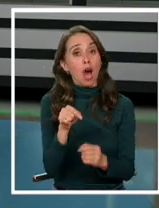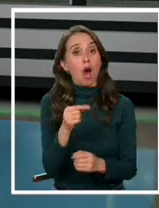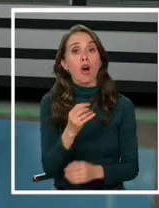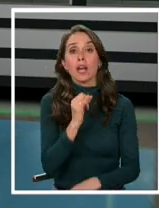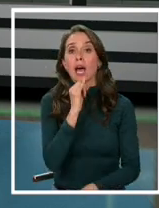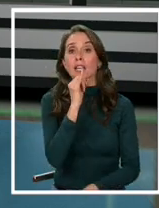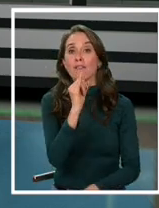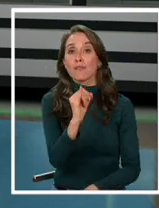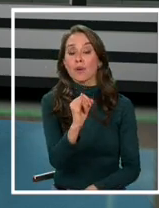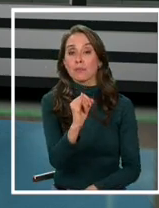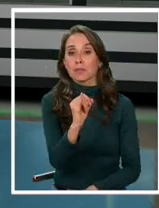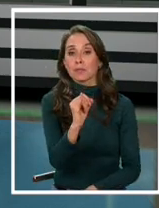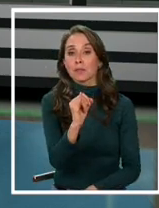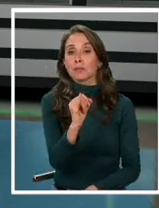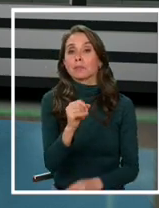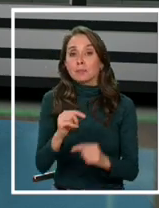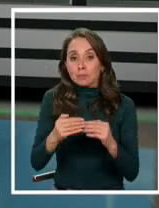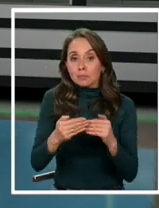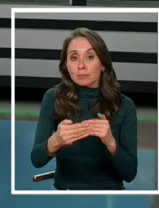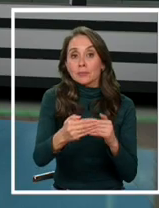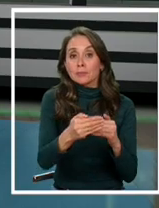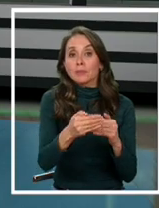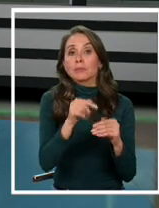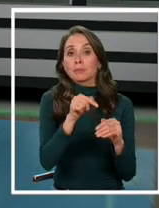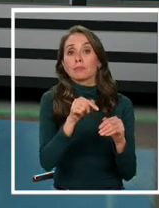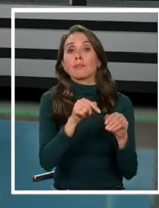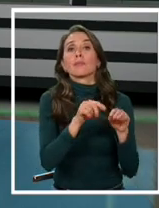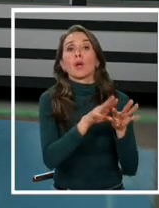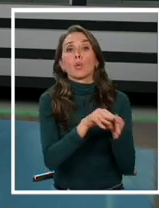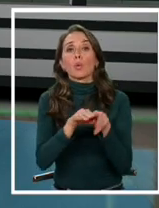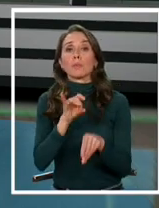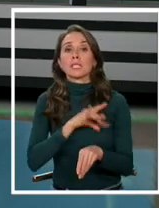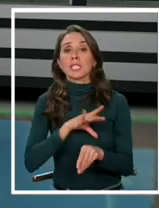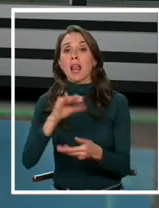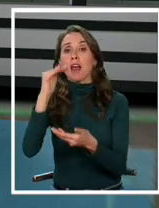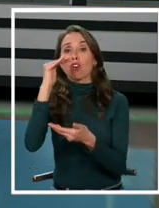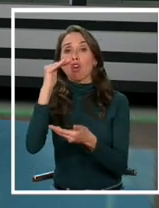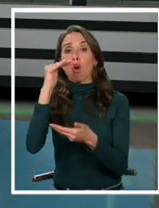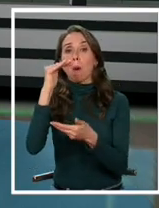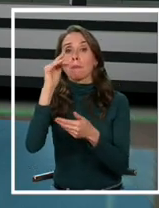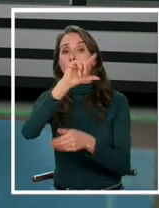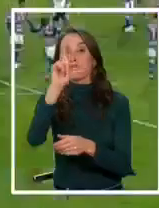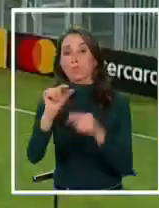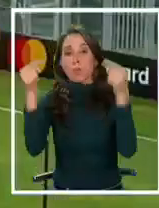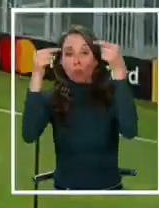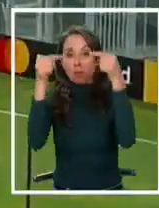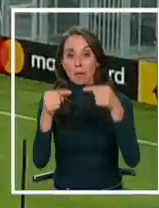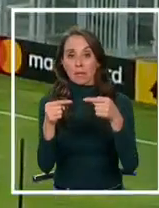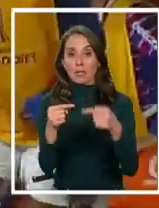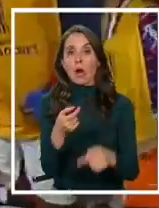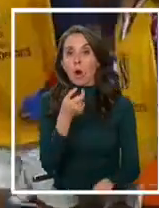este informe respecto de lo que se viene para los chilenos en la Copa Sudamericana